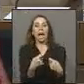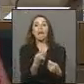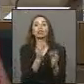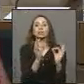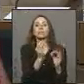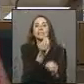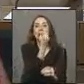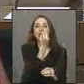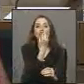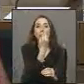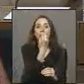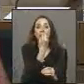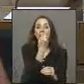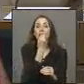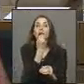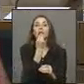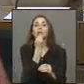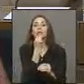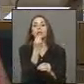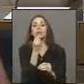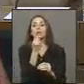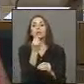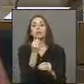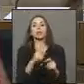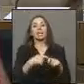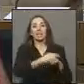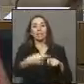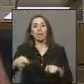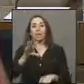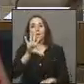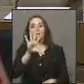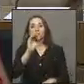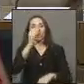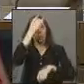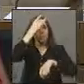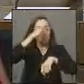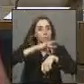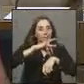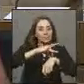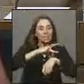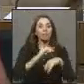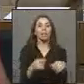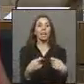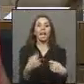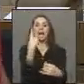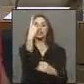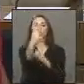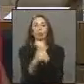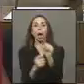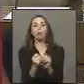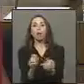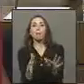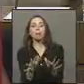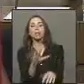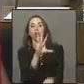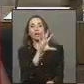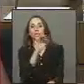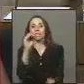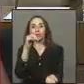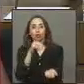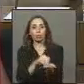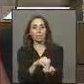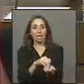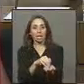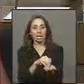especiales se representa para un número inicial de 50 pacientes, un gasto aproximado anual de 500 mil.